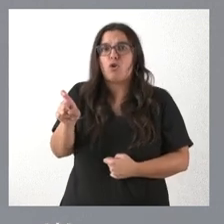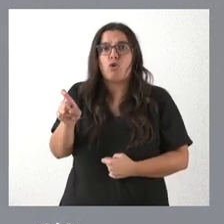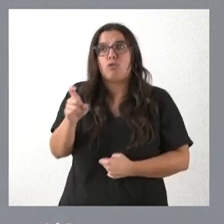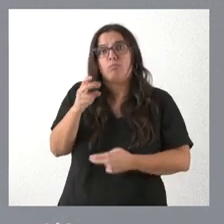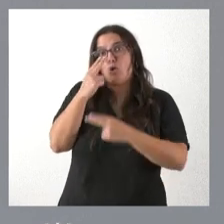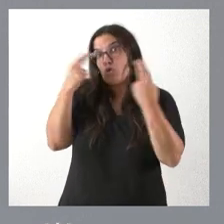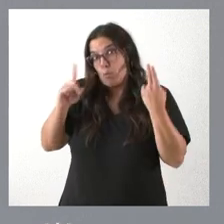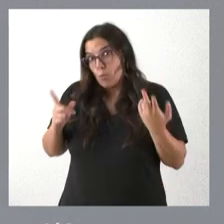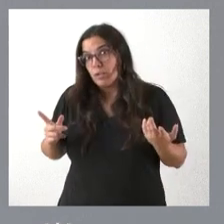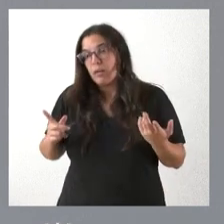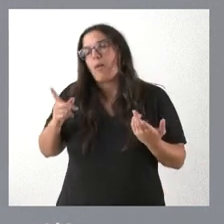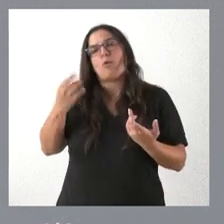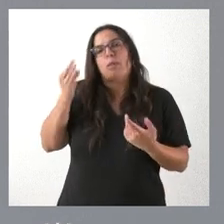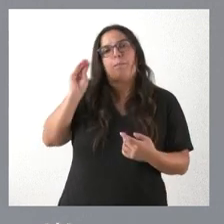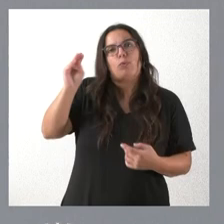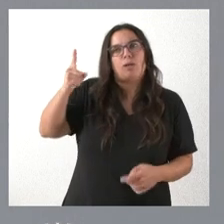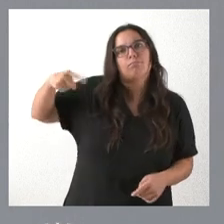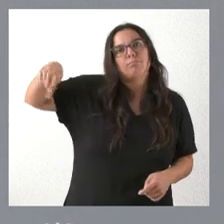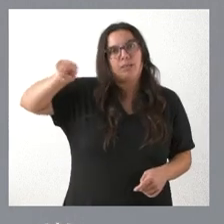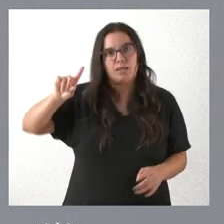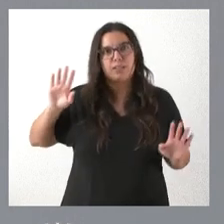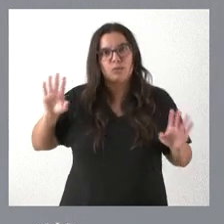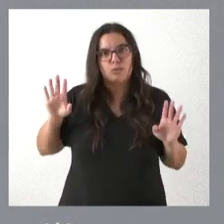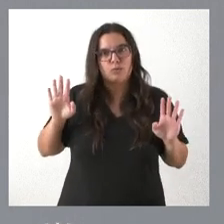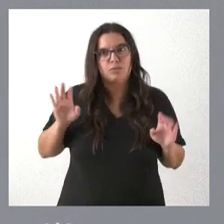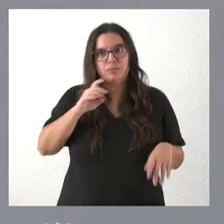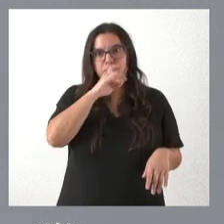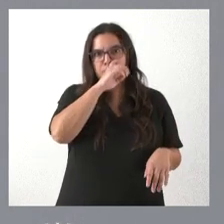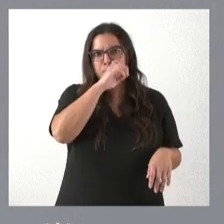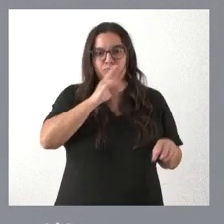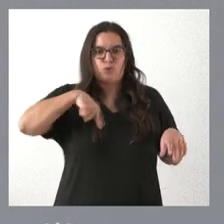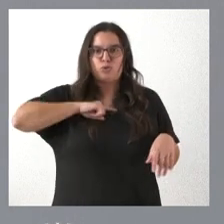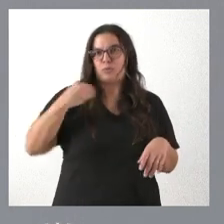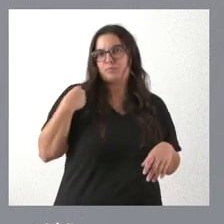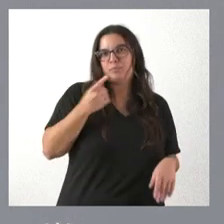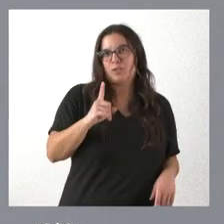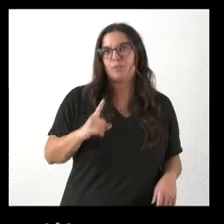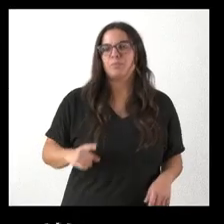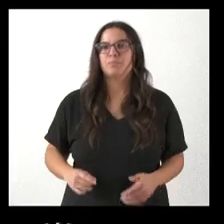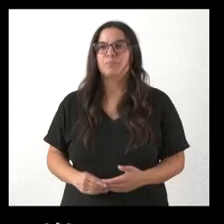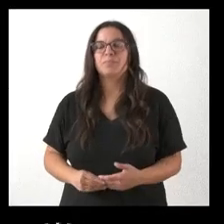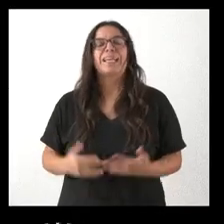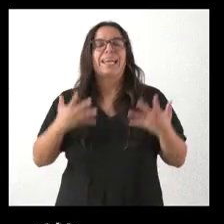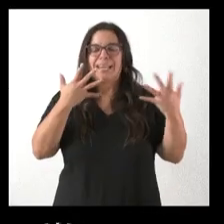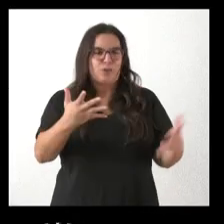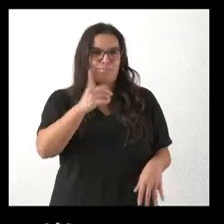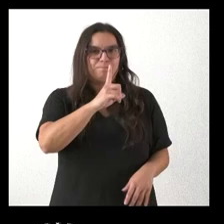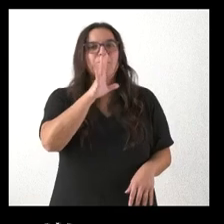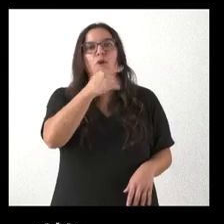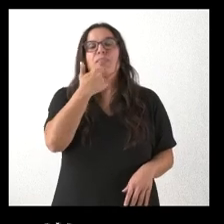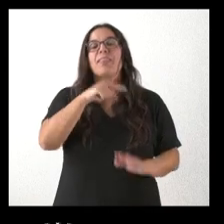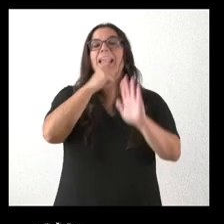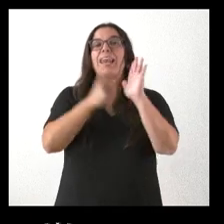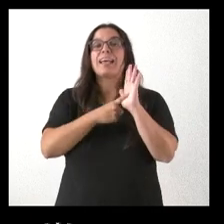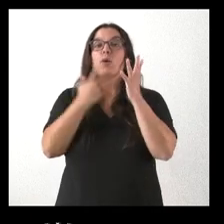realiza sus actividades ya tiene que dirigirse a esa asociación no a la junta de Castilla y león sino es quien la financia Claro pero es lo que dice la